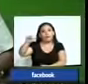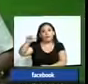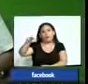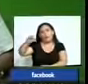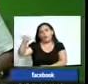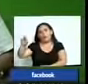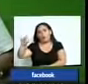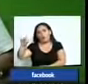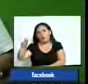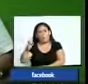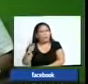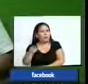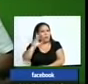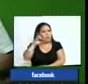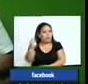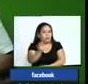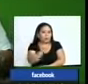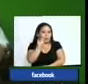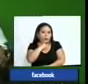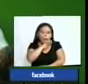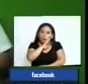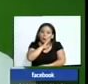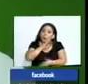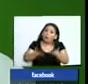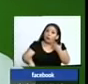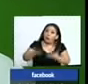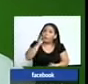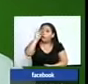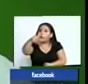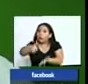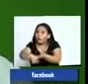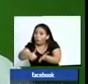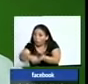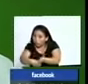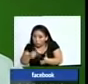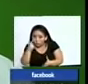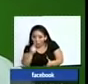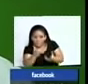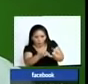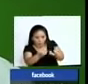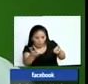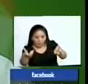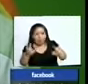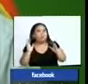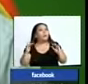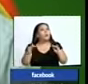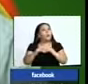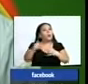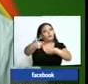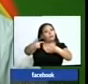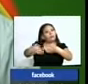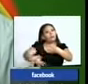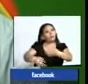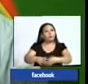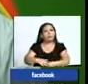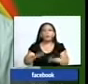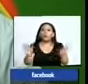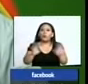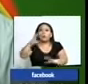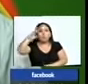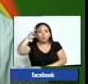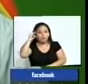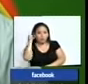las autoridades locales no descartaron implementar medidas drásticas si los casos aumentan. No es lo que diga